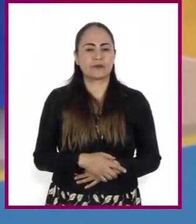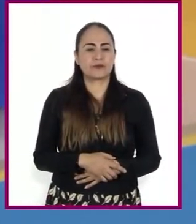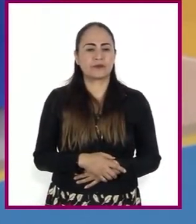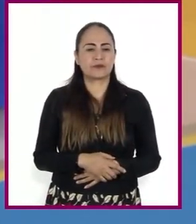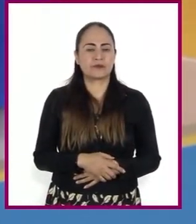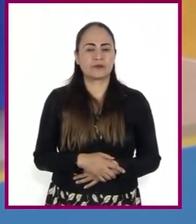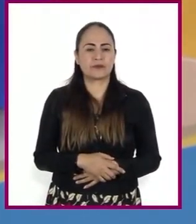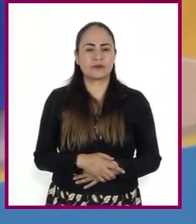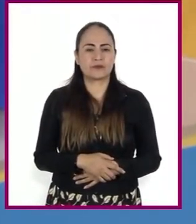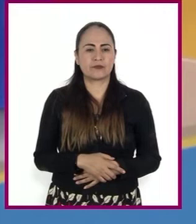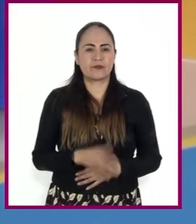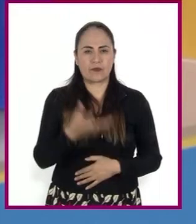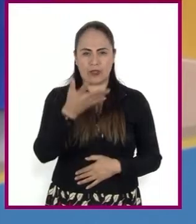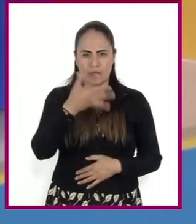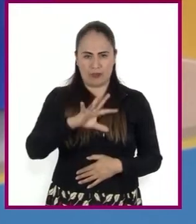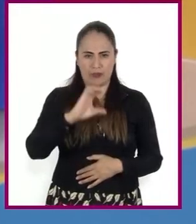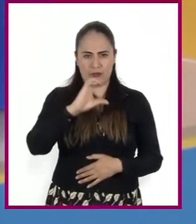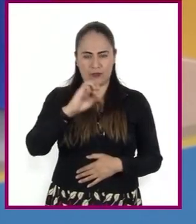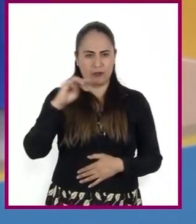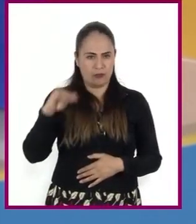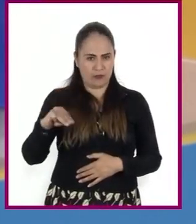$10 centímetros.